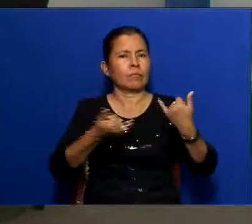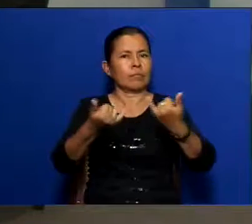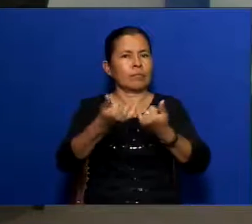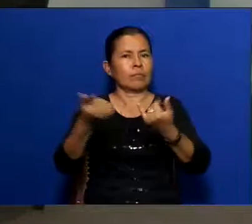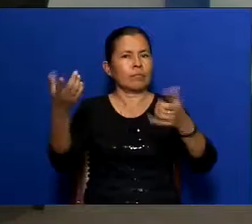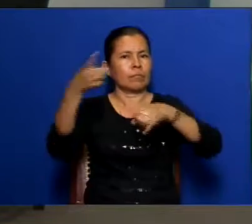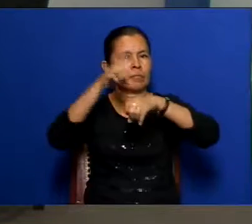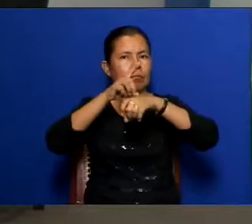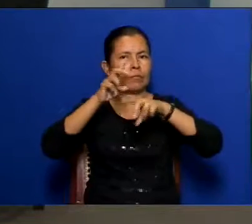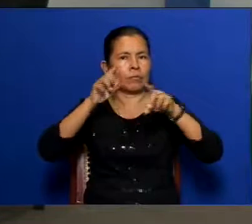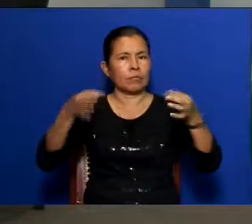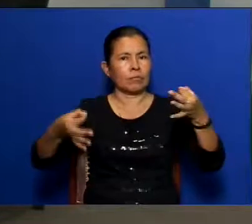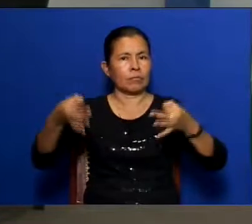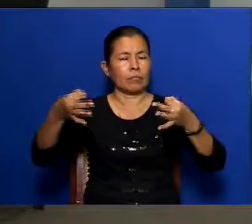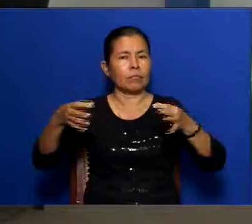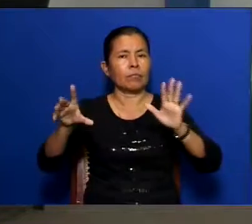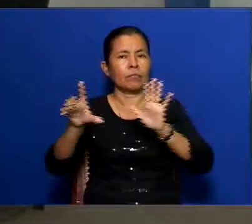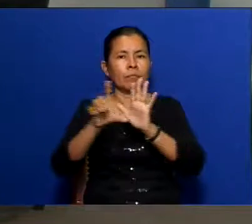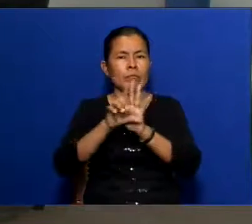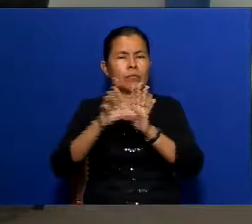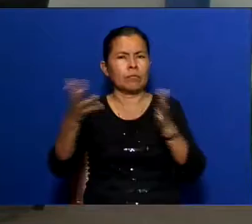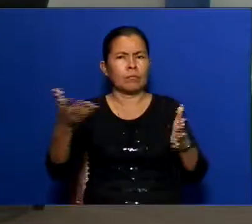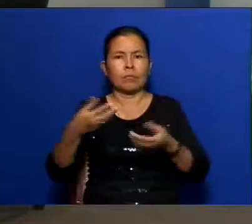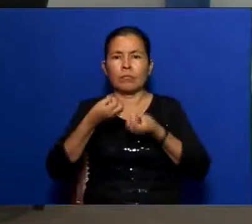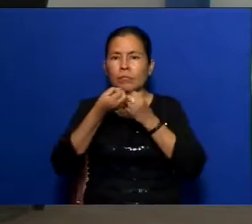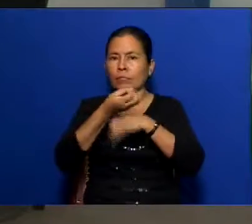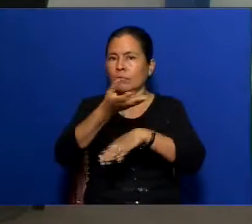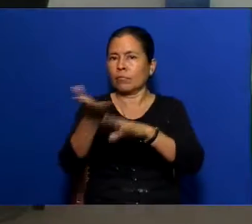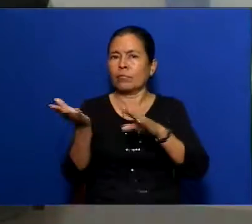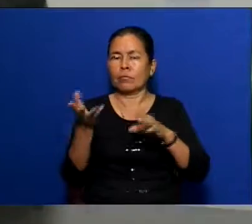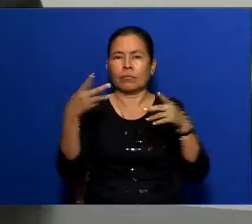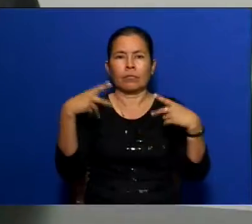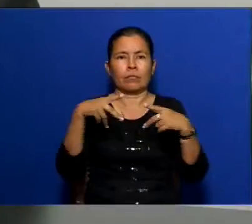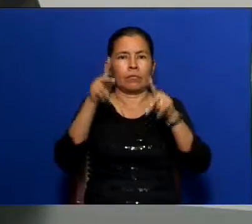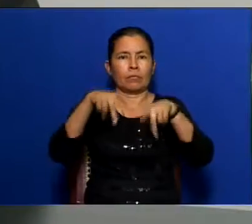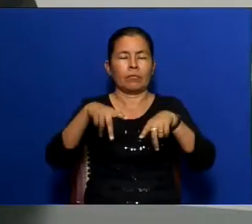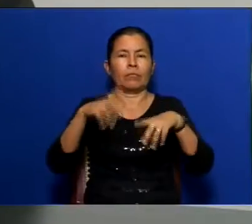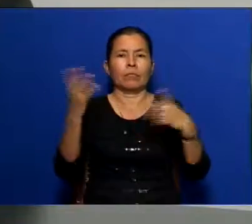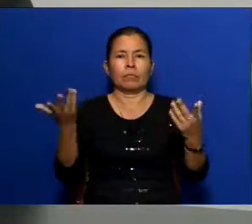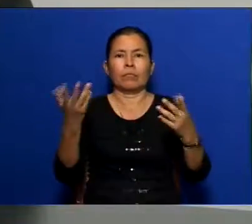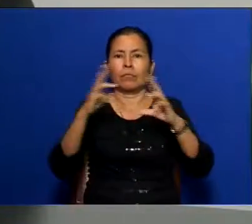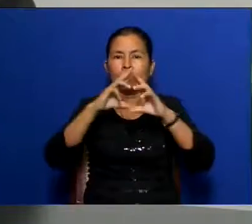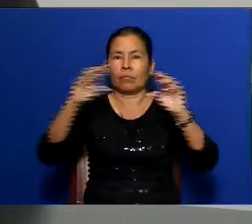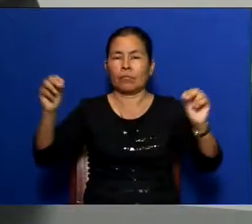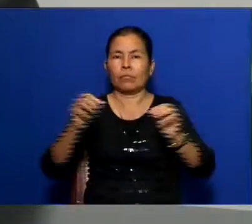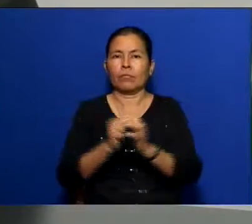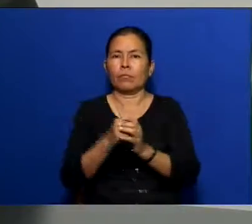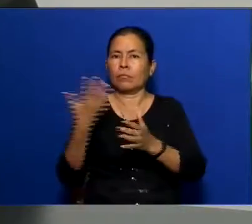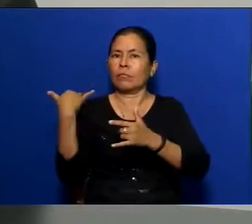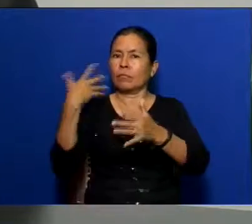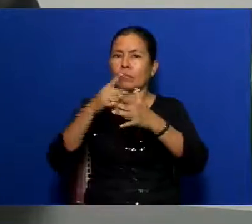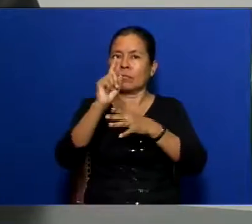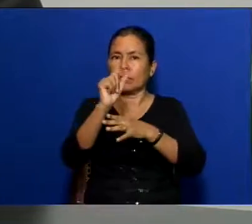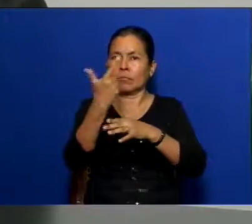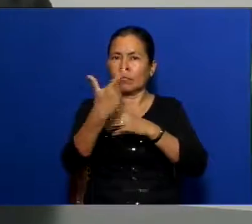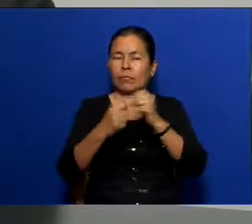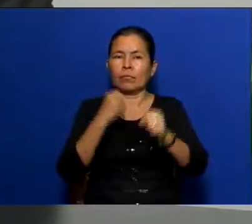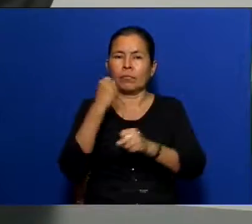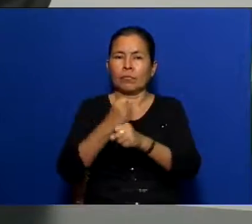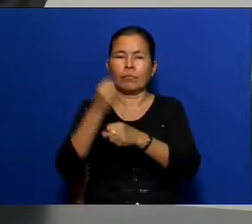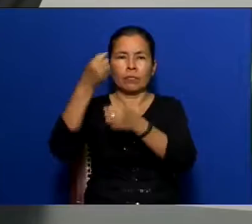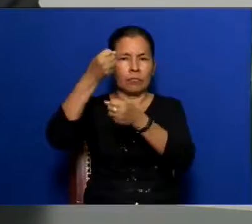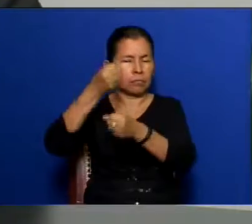con la población nicaragüense. El Instituto de Medicina Legal tiene 17 años de existir como